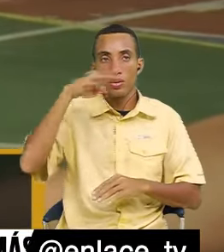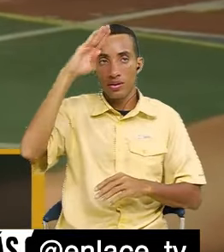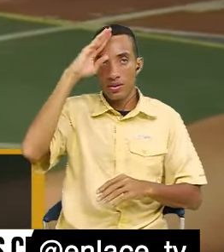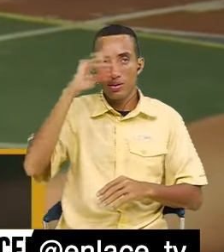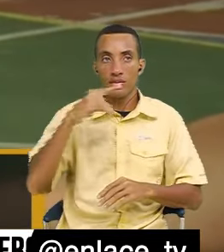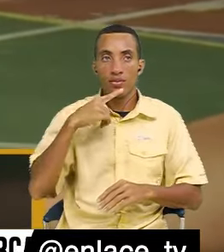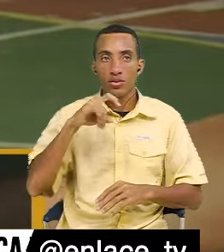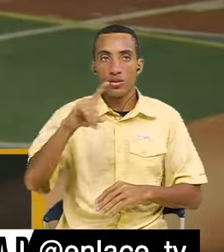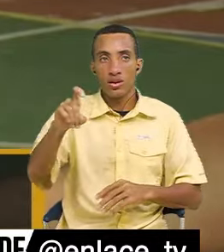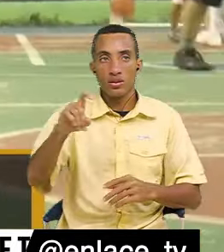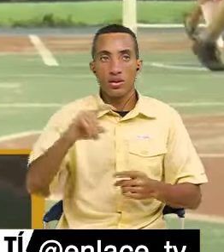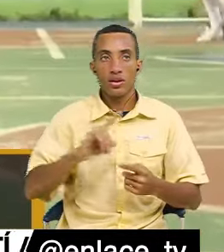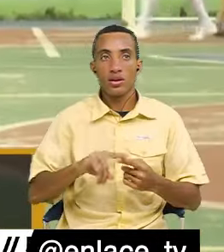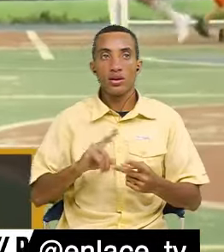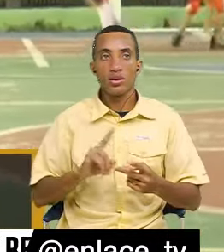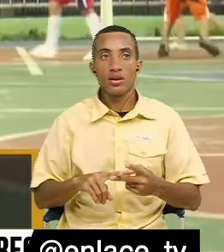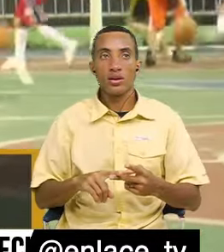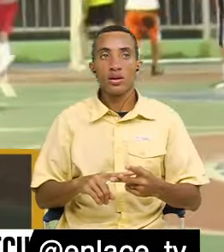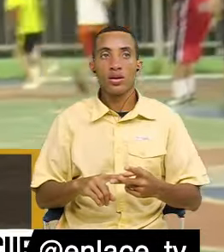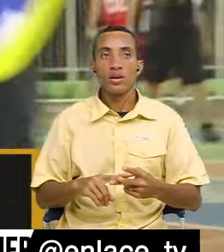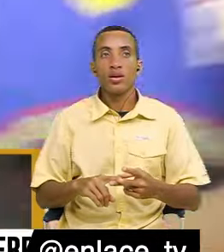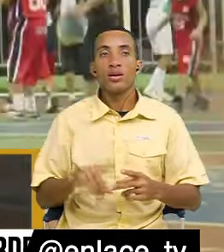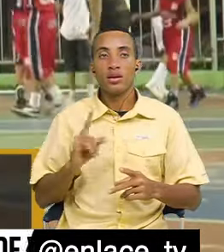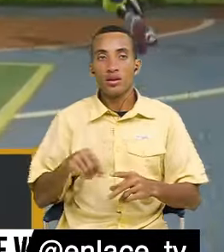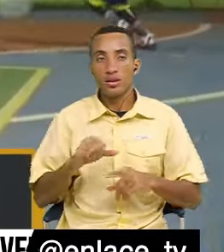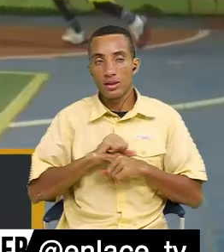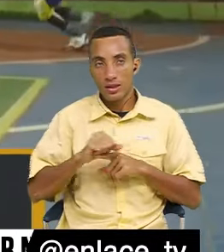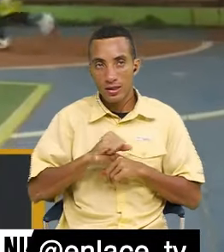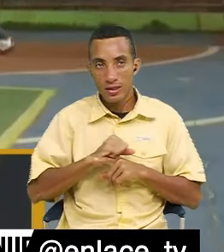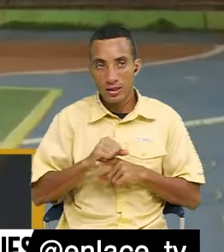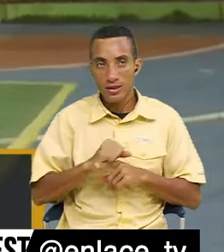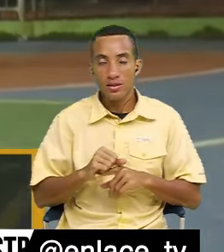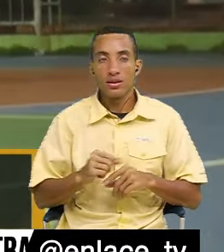Bucaramanga, y he trabajado muy fuerte en ganar